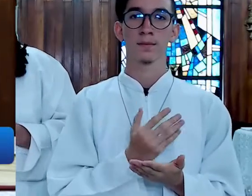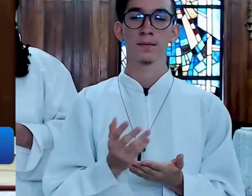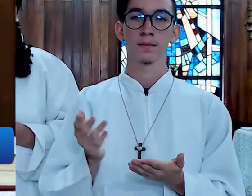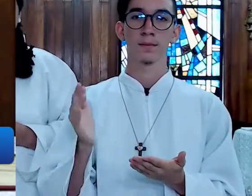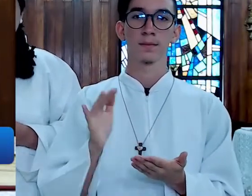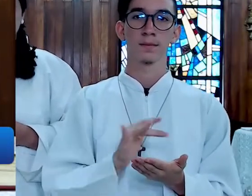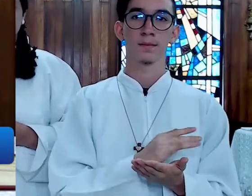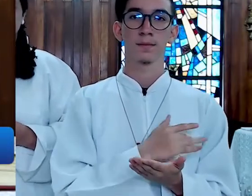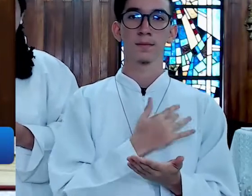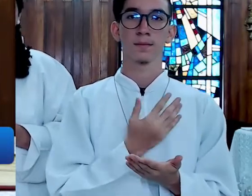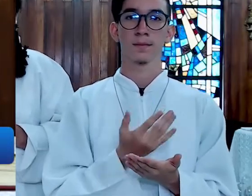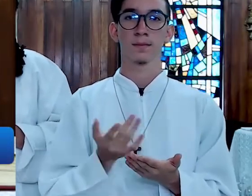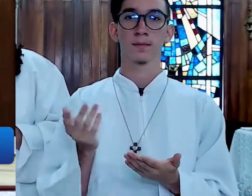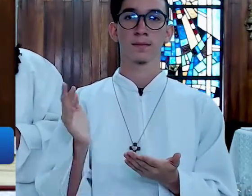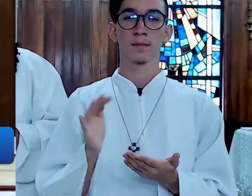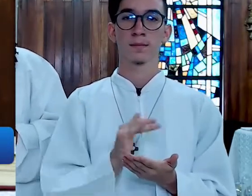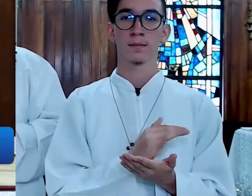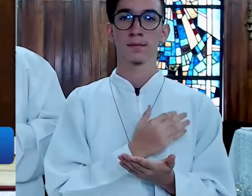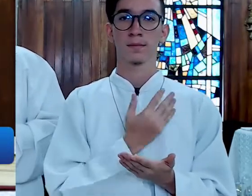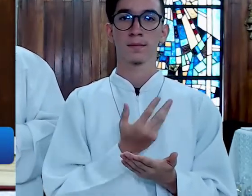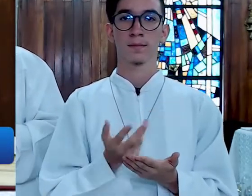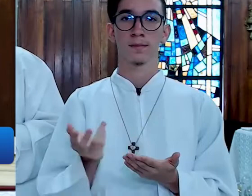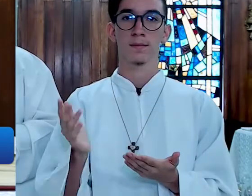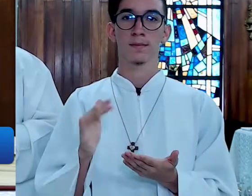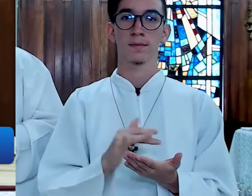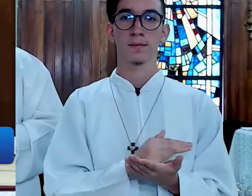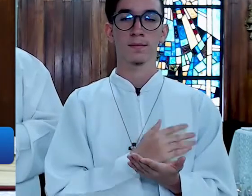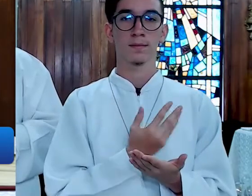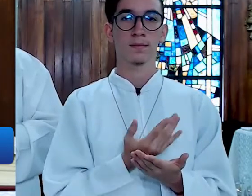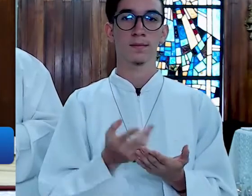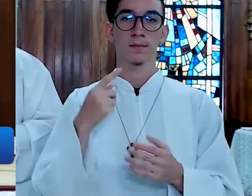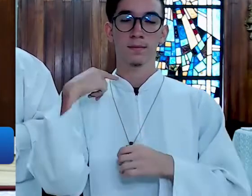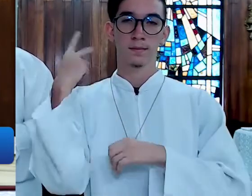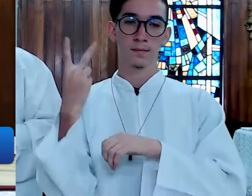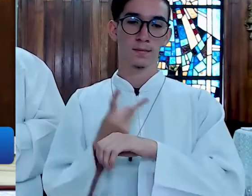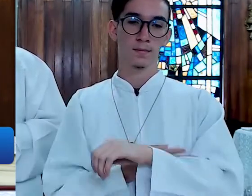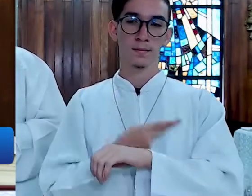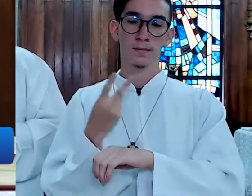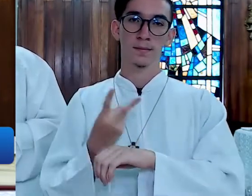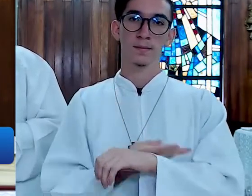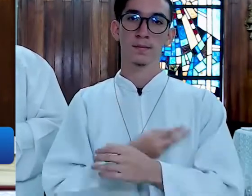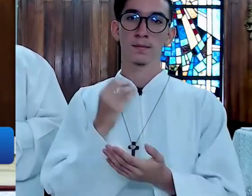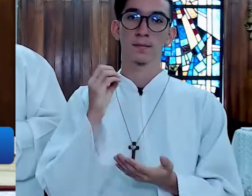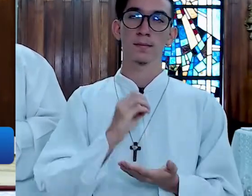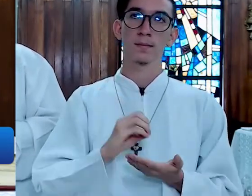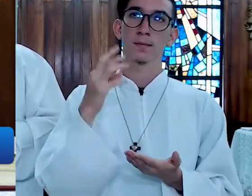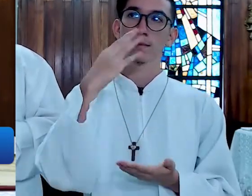Que